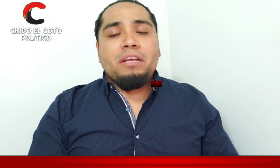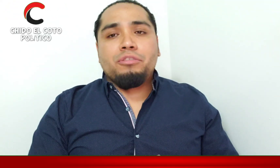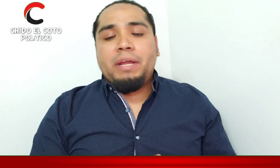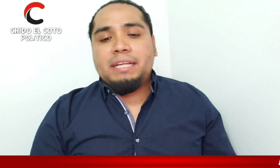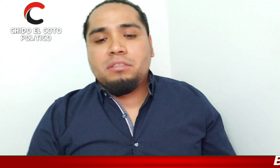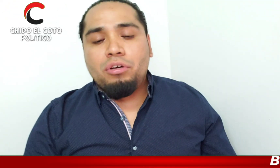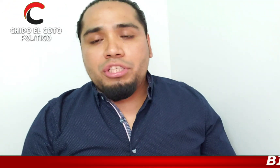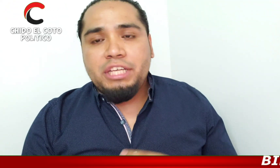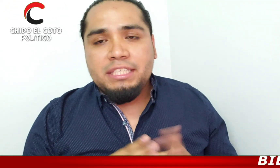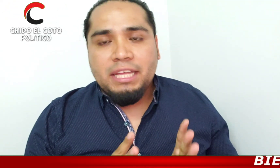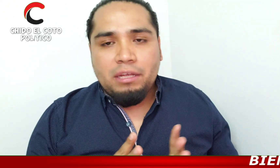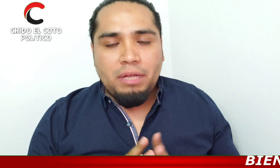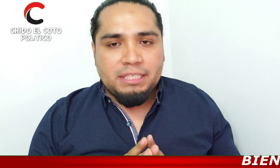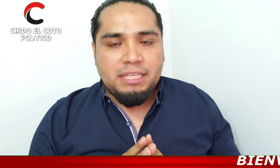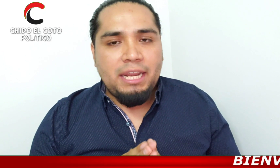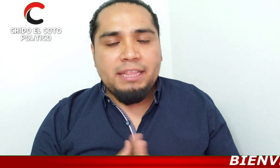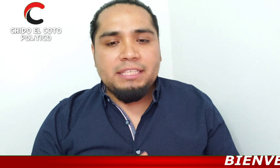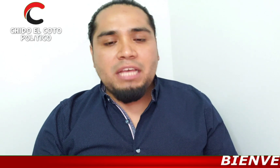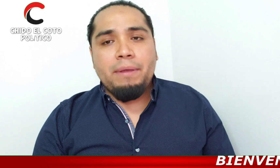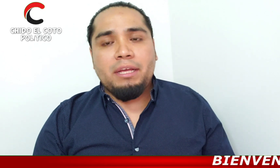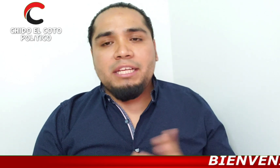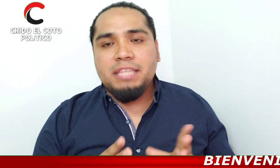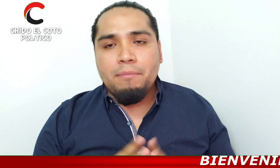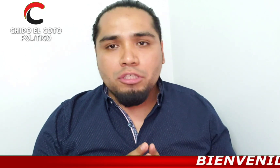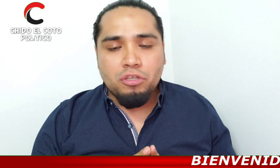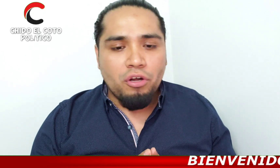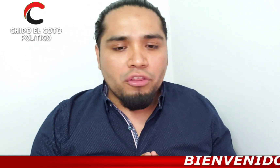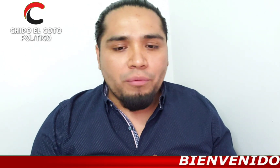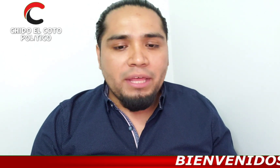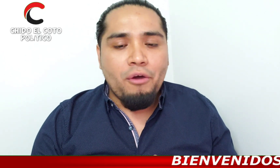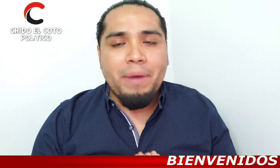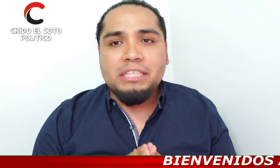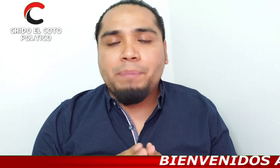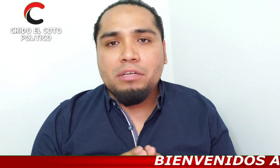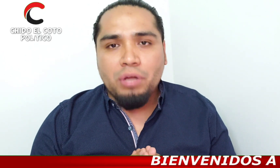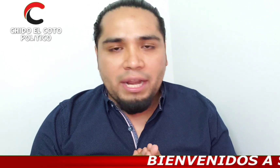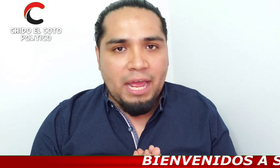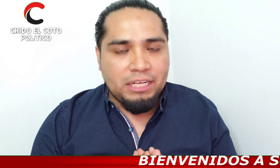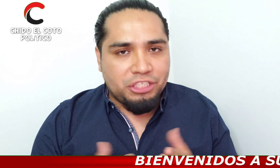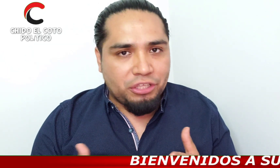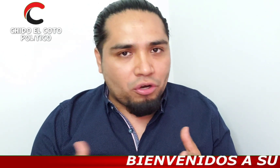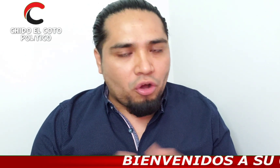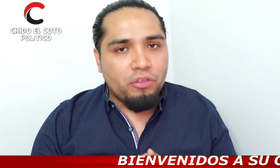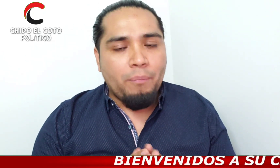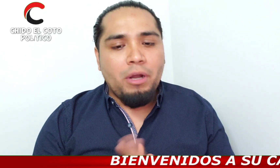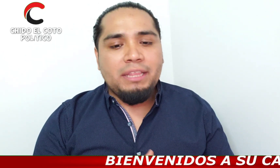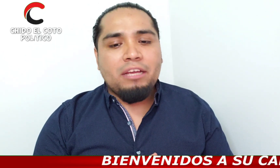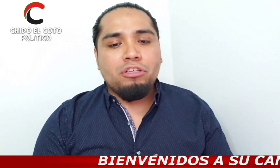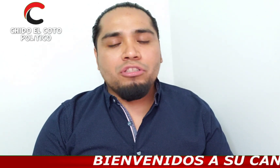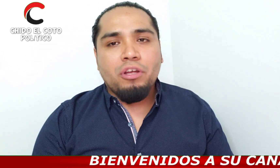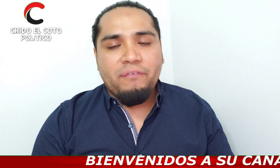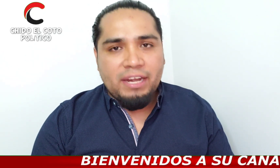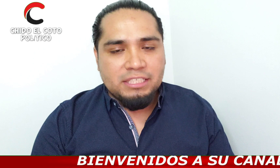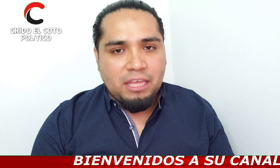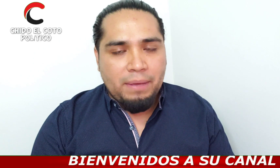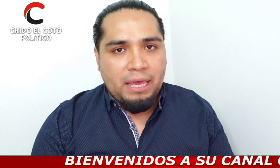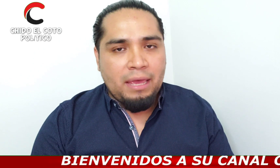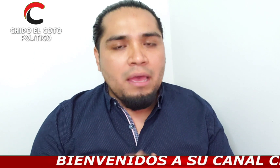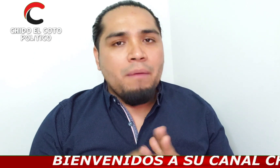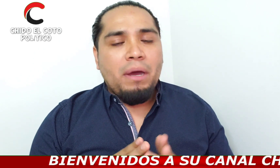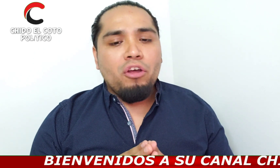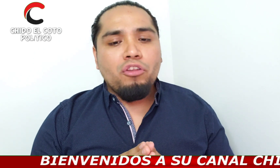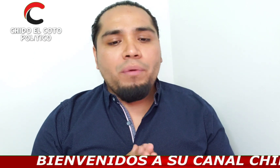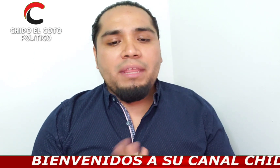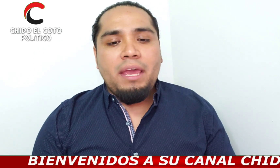Hola, ¿qué tal amigos? Buenas noches, que tengan un excelente sábado. Aquí estamos con otro video más para su canal Chido el Coto Político. Yo soy Ferras